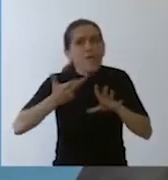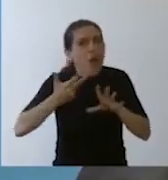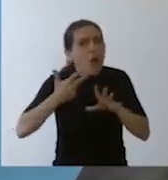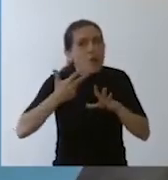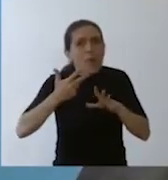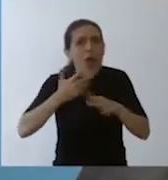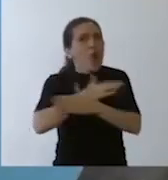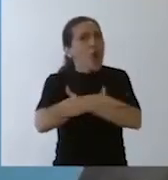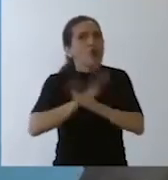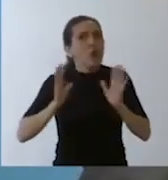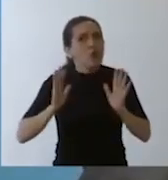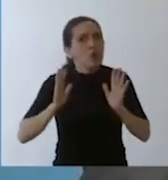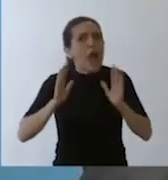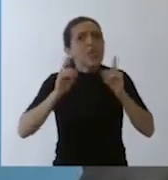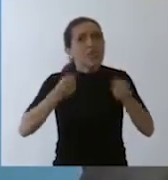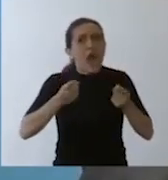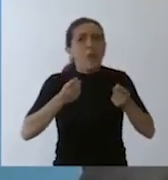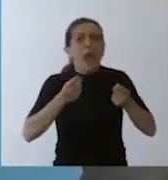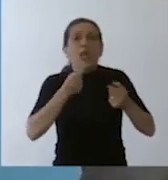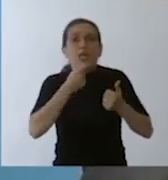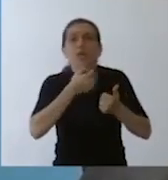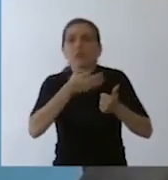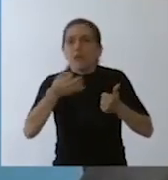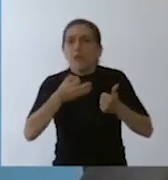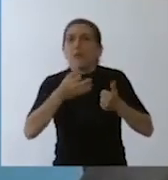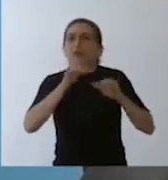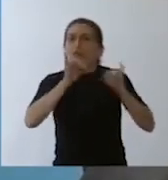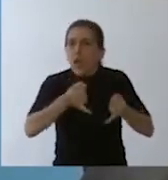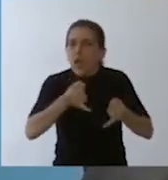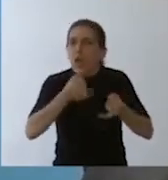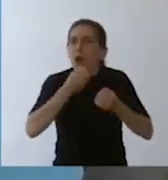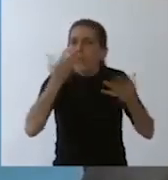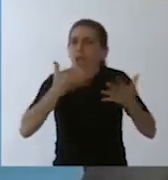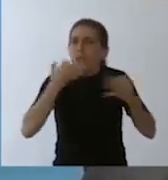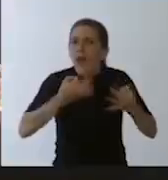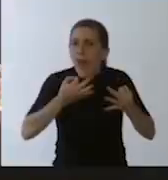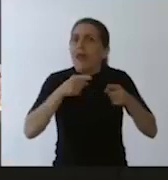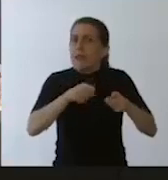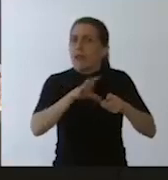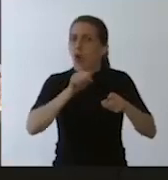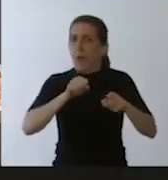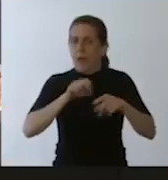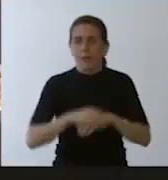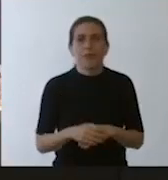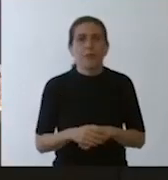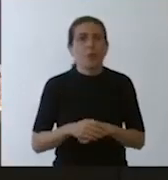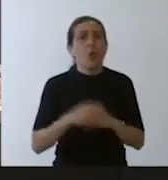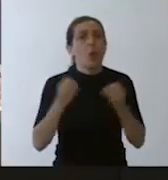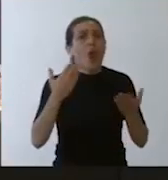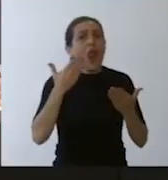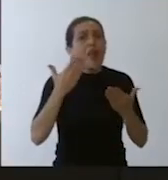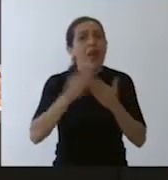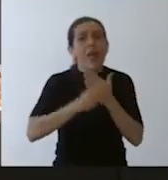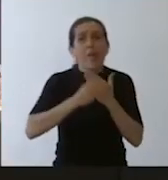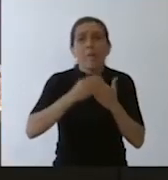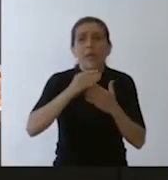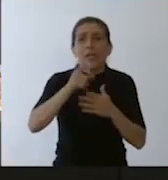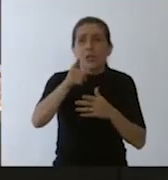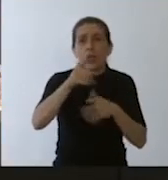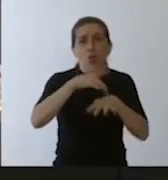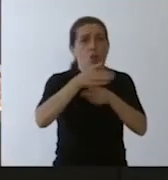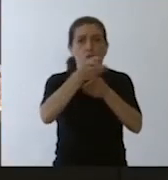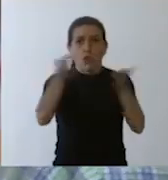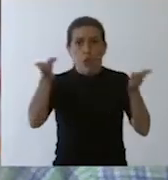cosas, sobre todo las cosas que están bien chequeadas y que sirven, que eso es lo importante. ¿Qué tal? Buenas tardes, ministro,